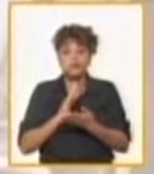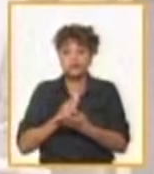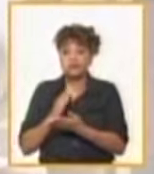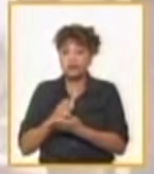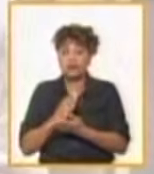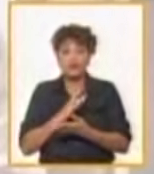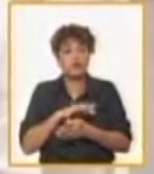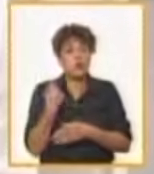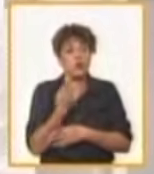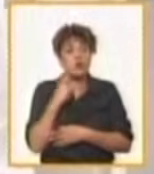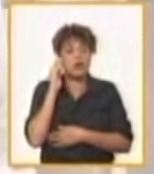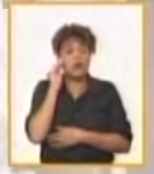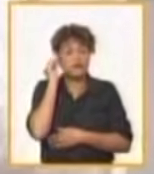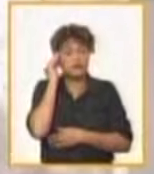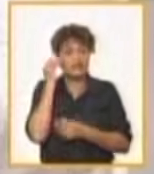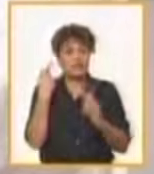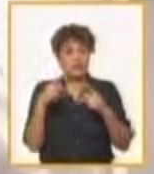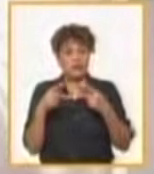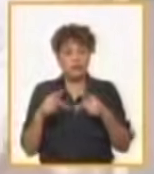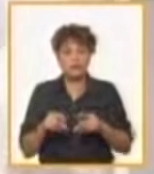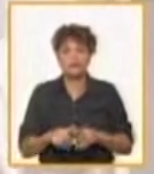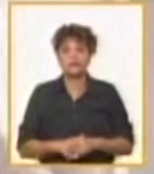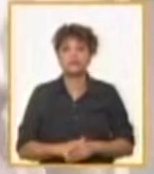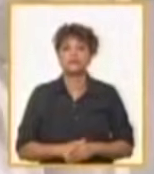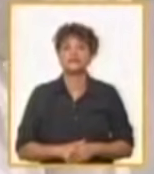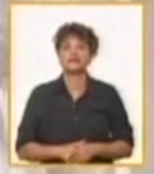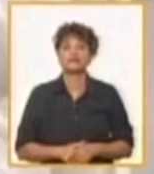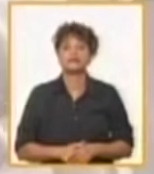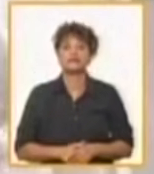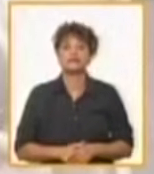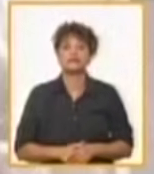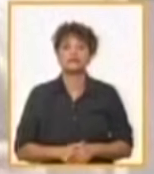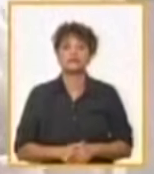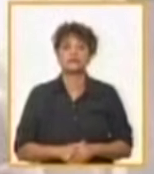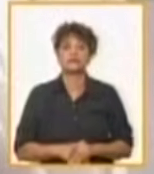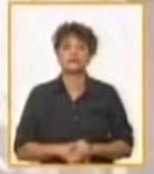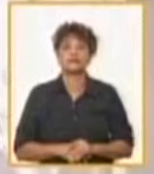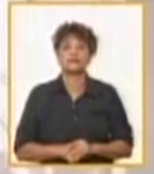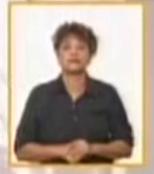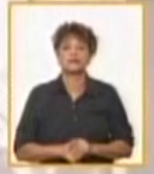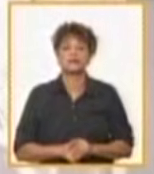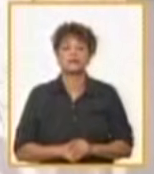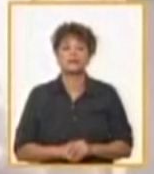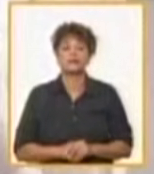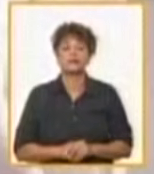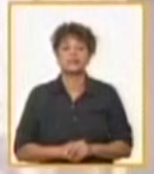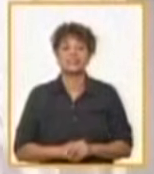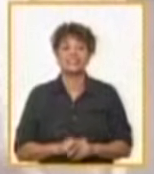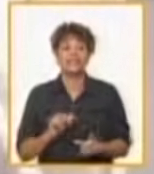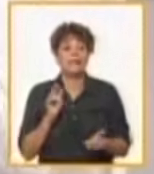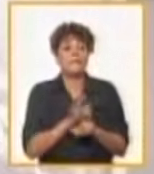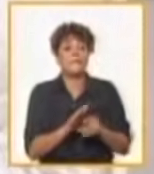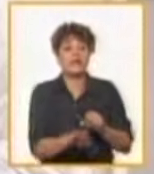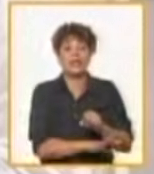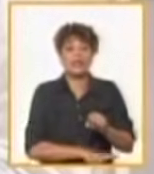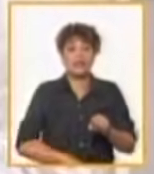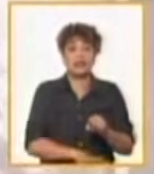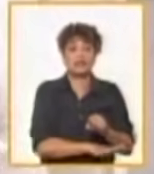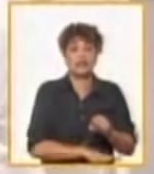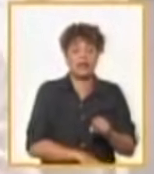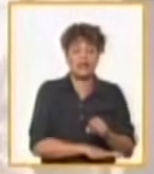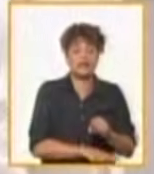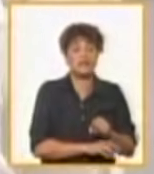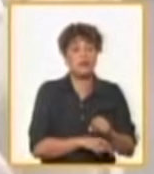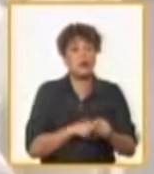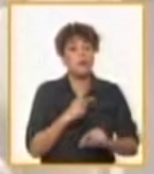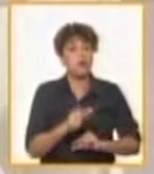en tierra los ladrillos para levantar toda esa plataforma que Fidel enuncia ahí.